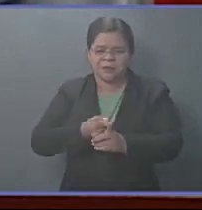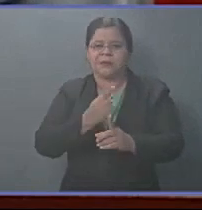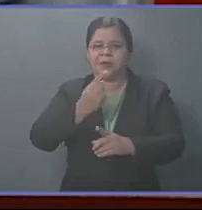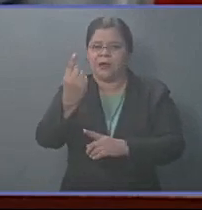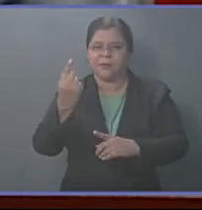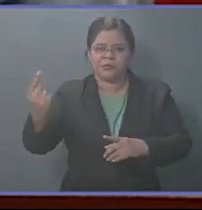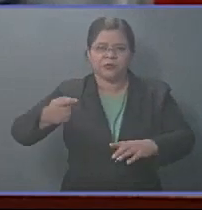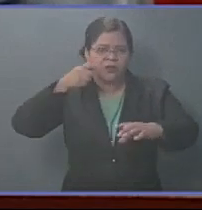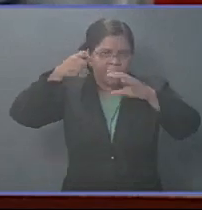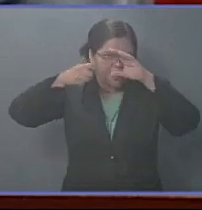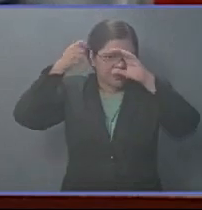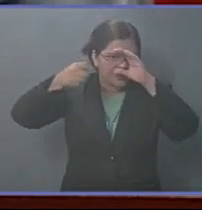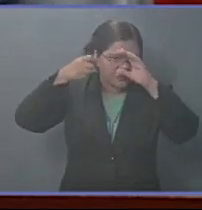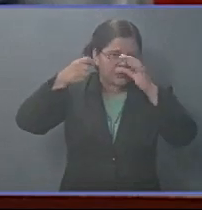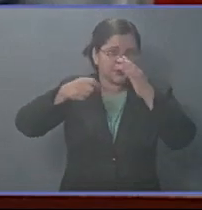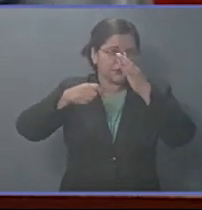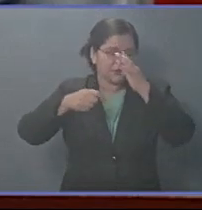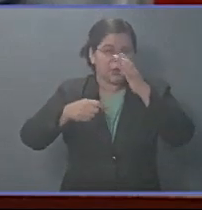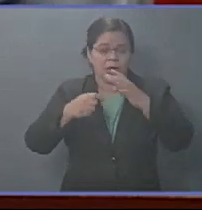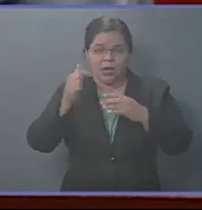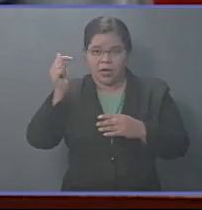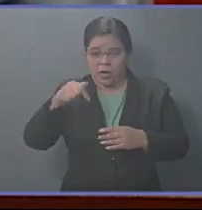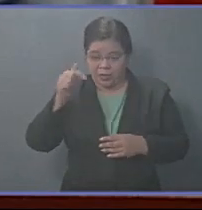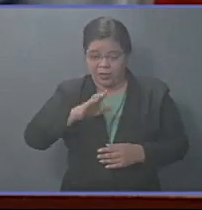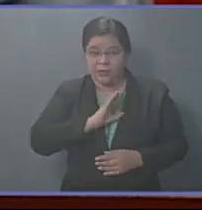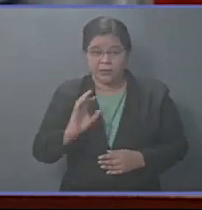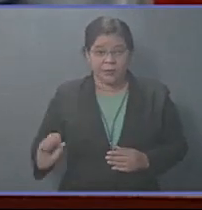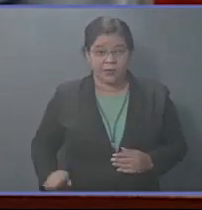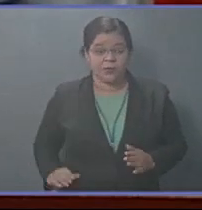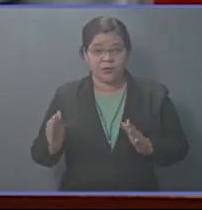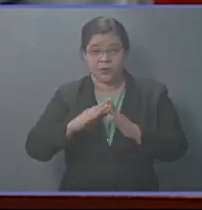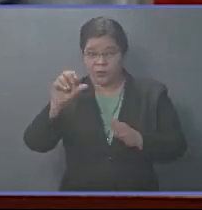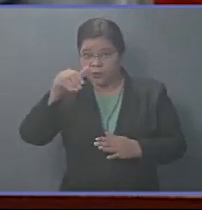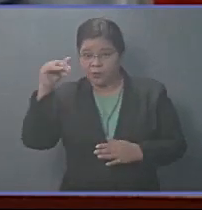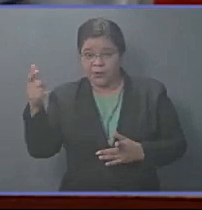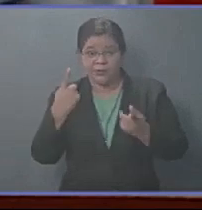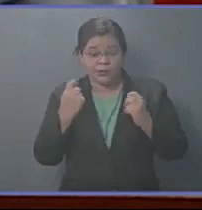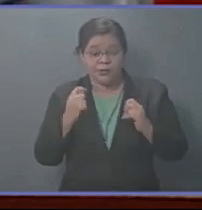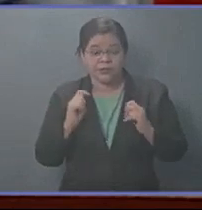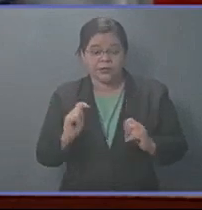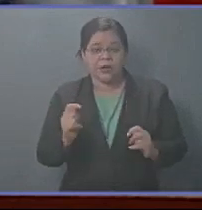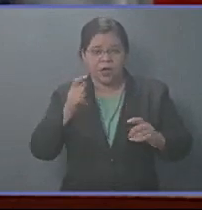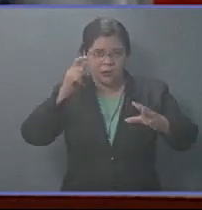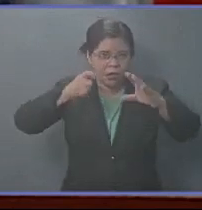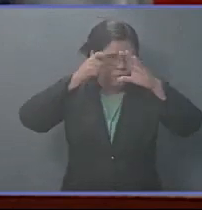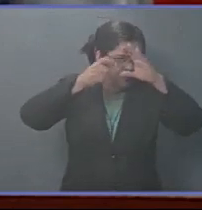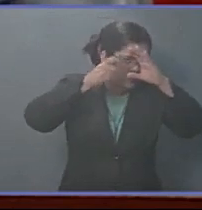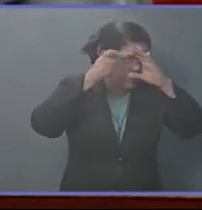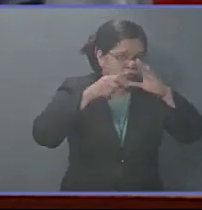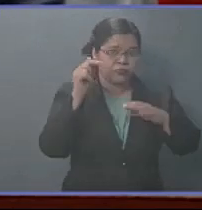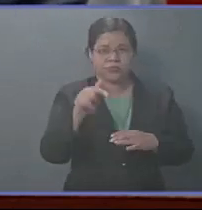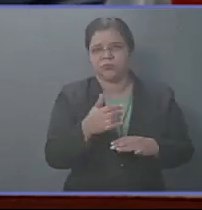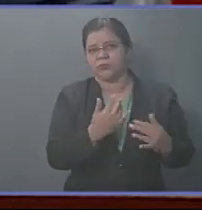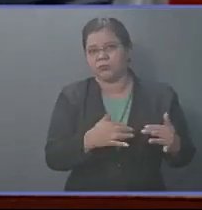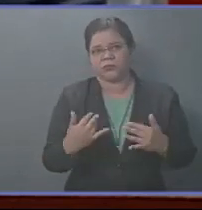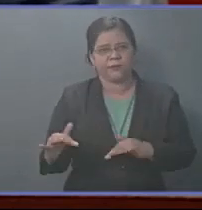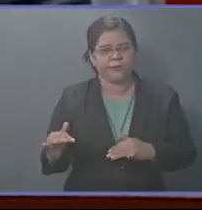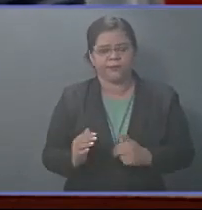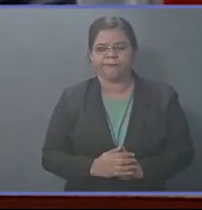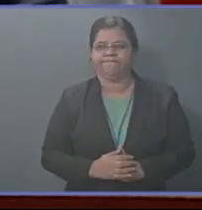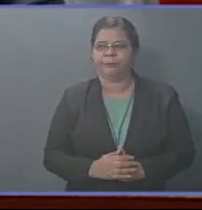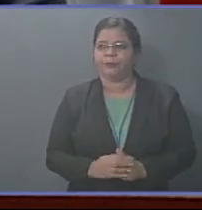camarógrafos nacionales y extranjeros que trataban de cubrir tan lamentables sucesos